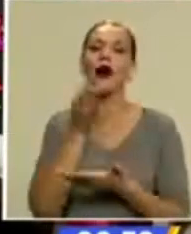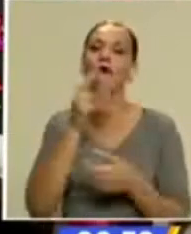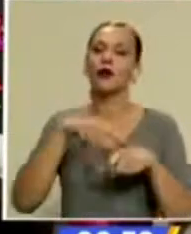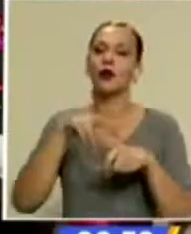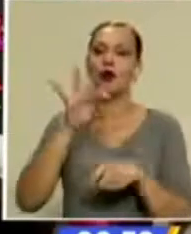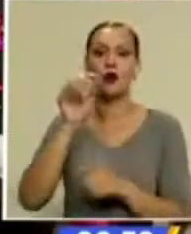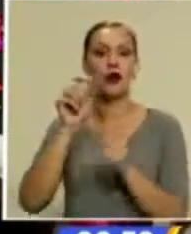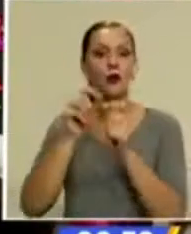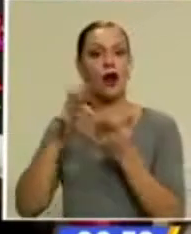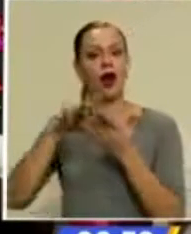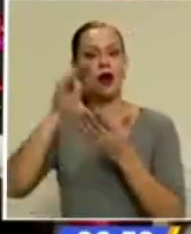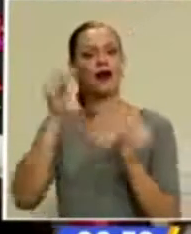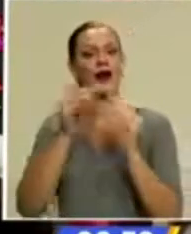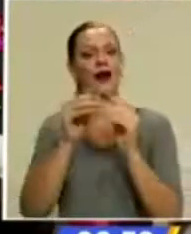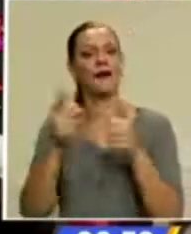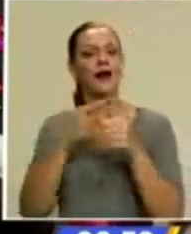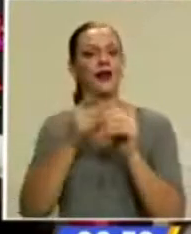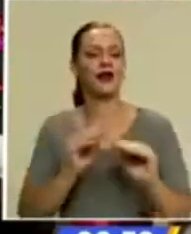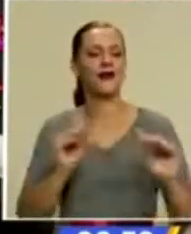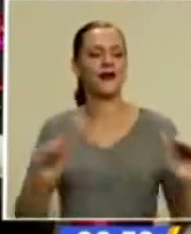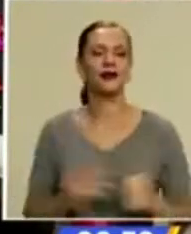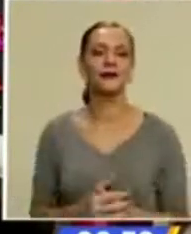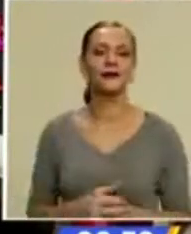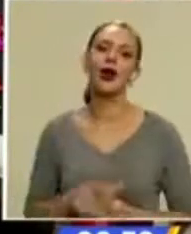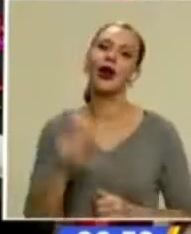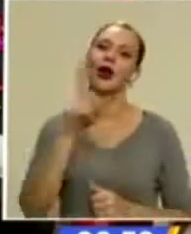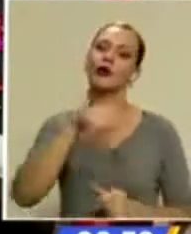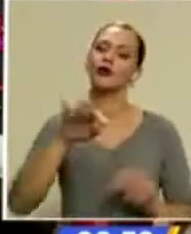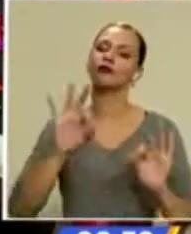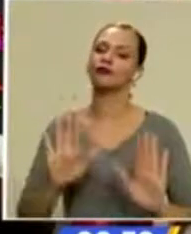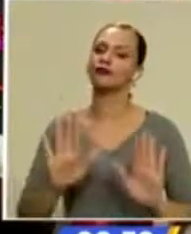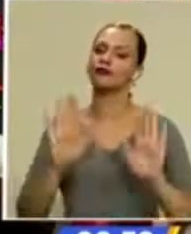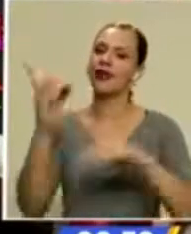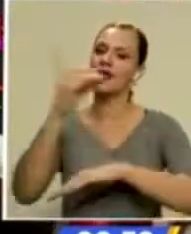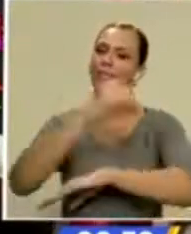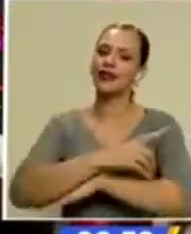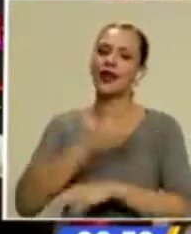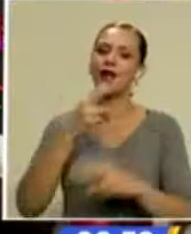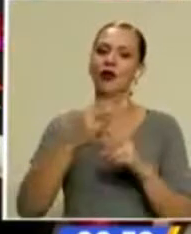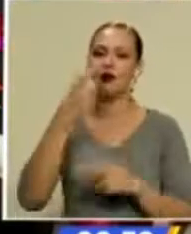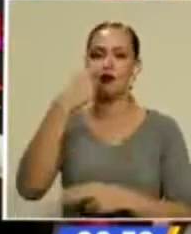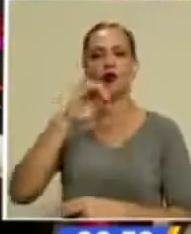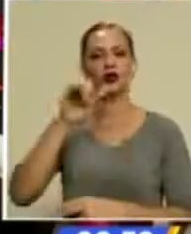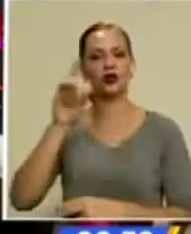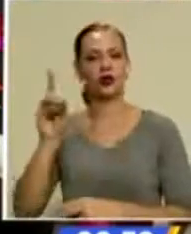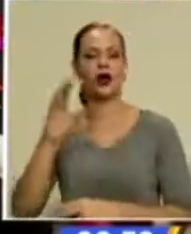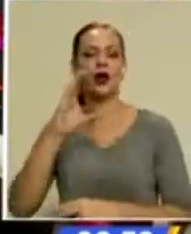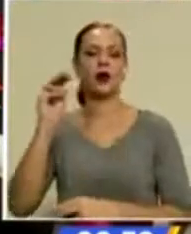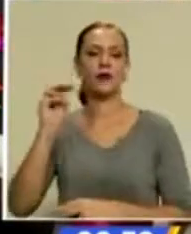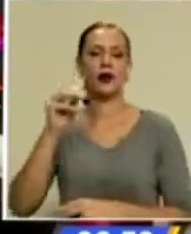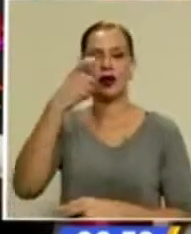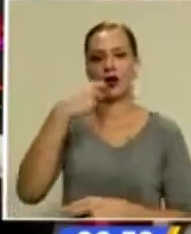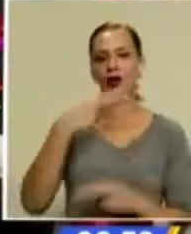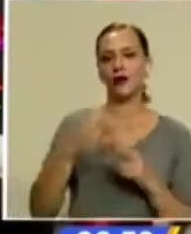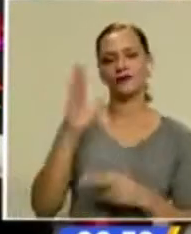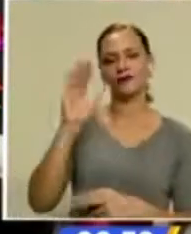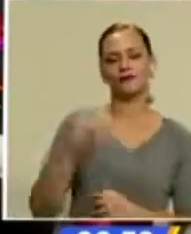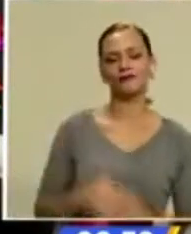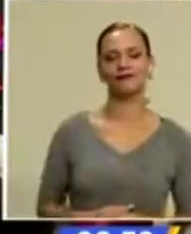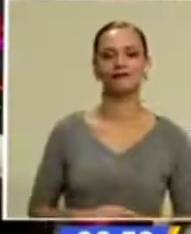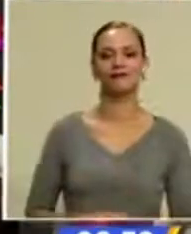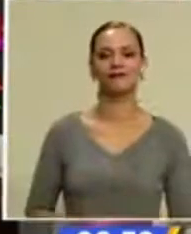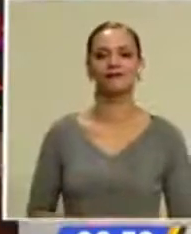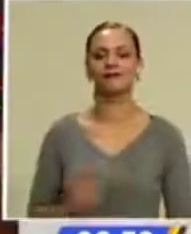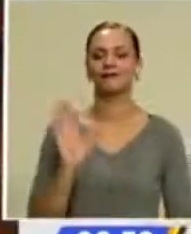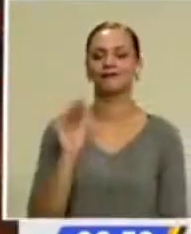9, Aprendiendo en Casa Primera Infancia. Que la pasen excelente el resto del día. En nombre de José Domínguez, Carolina Medina, Sergio Castro se despide.